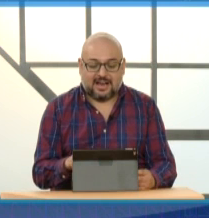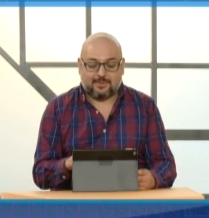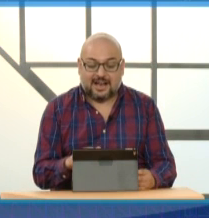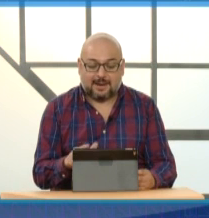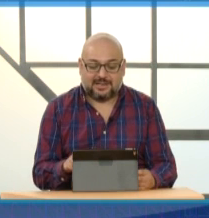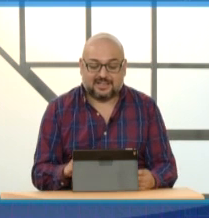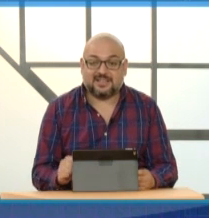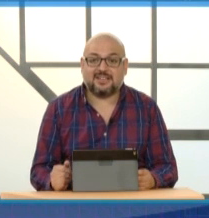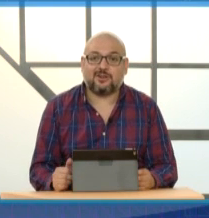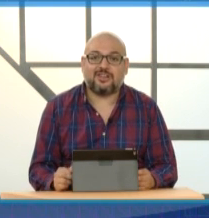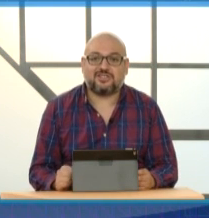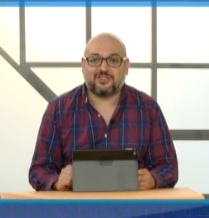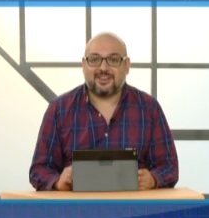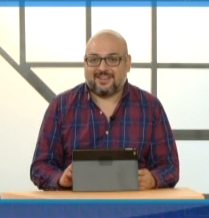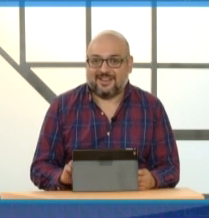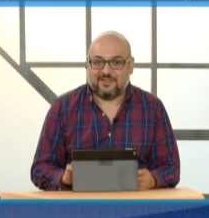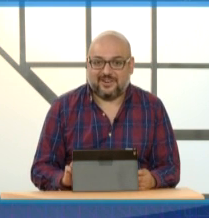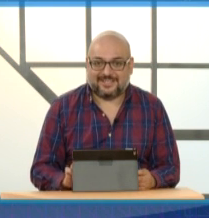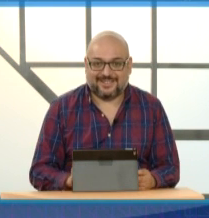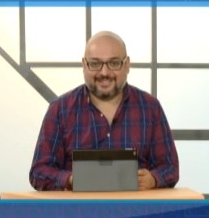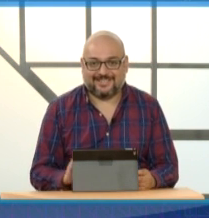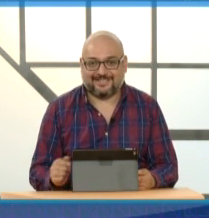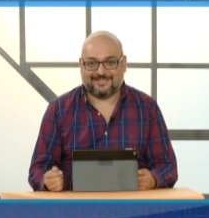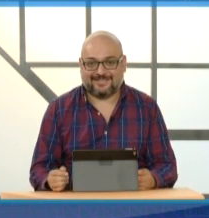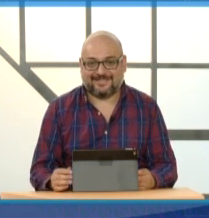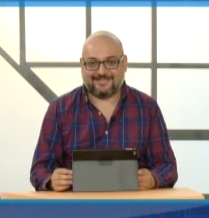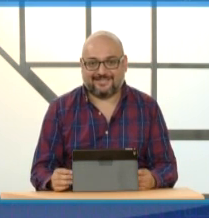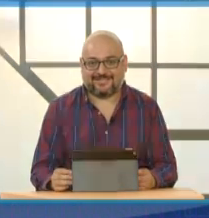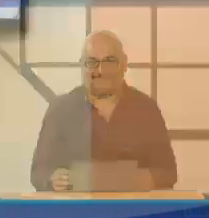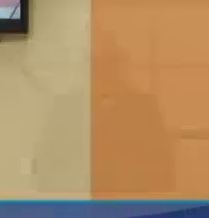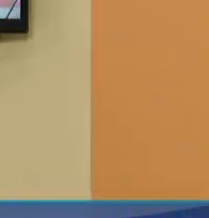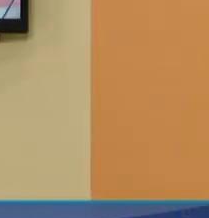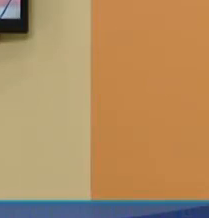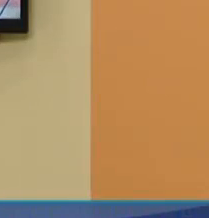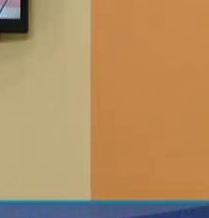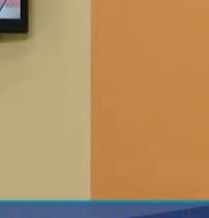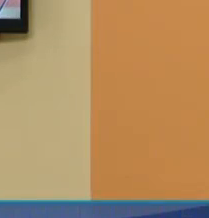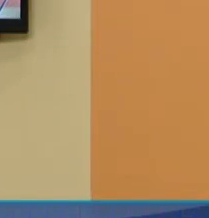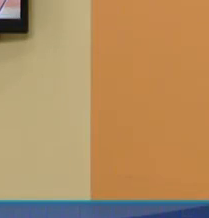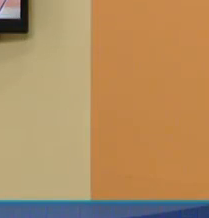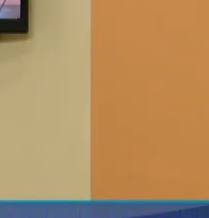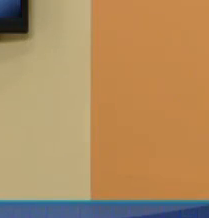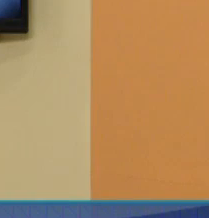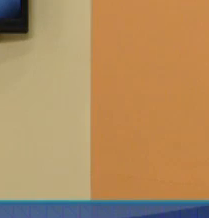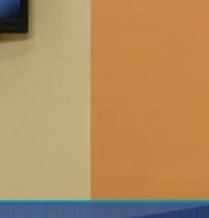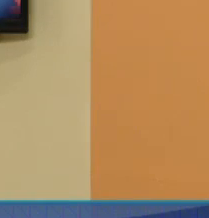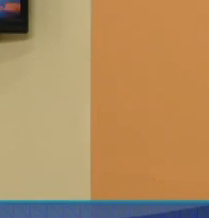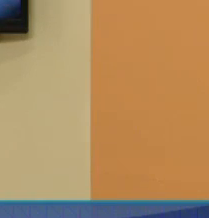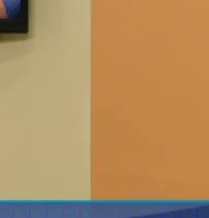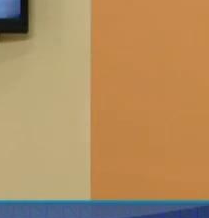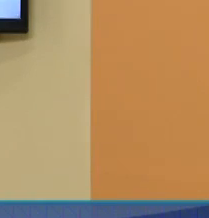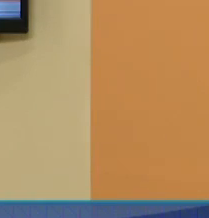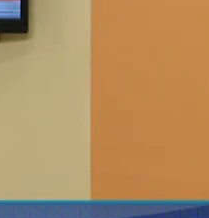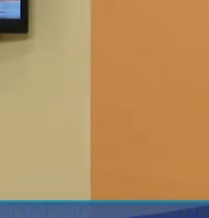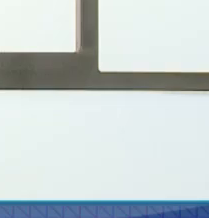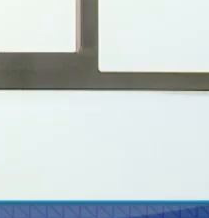deja la pileta llena y algo de lechón en el freezer. Muy bien. Yo lo prefiero como humorista. ¿Usted? ¿Como embajador, como humorista o